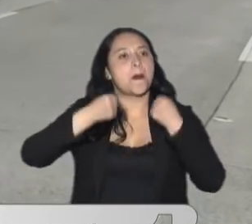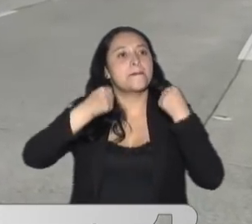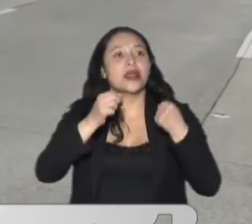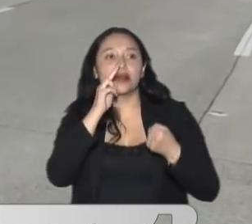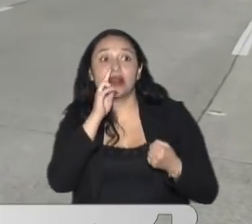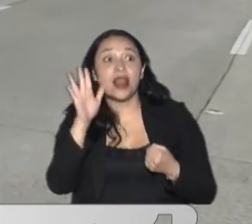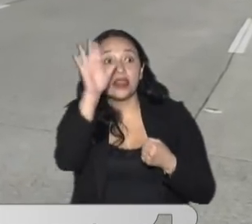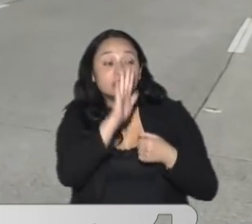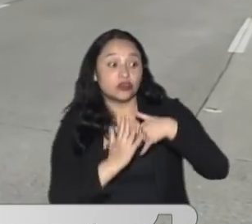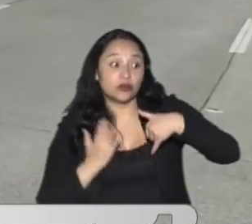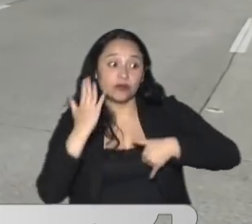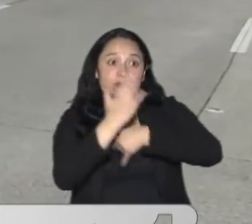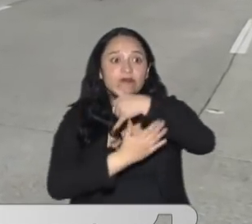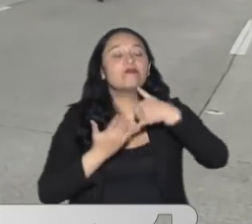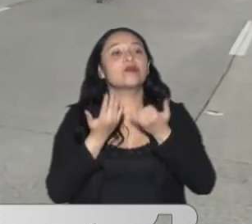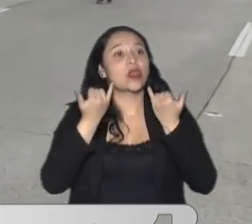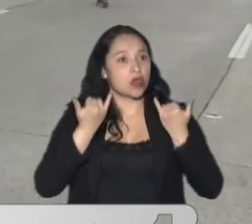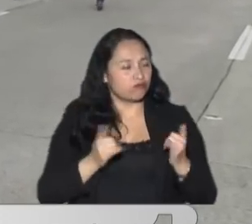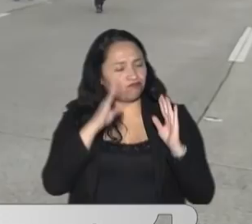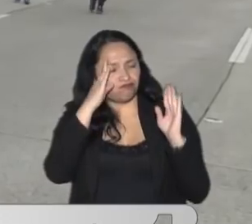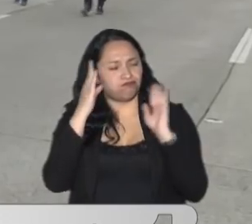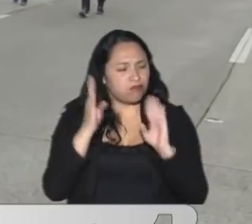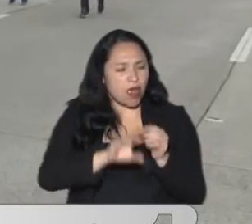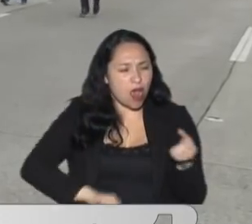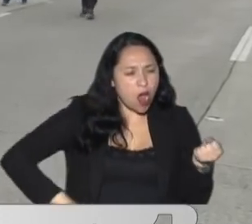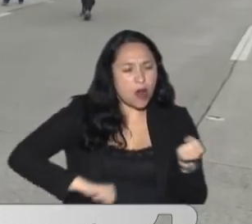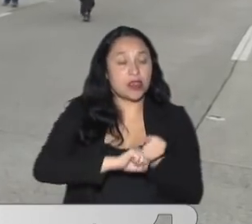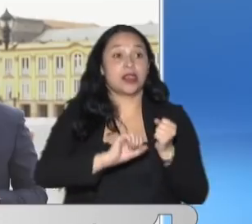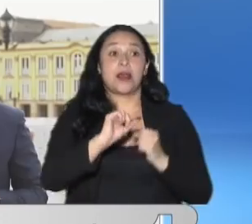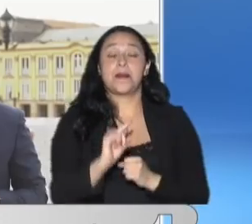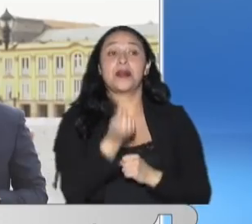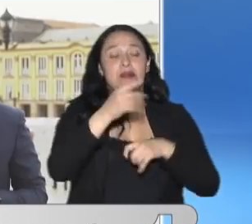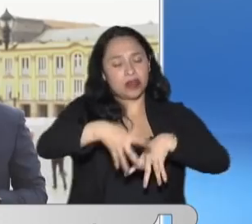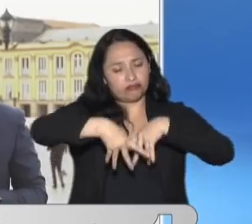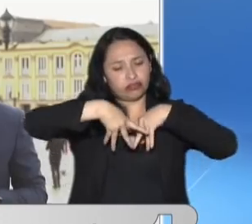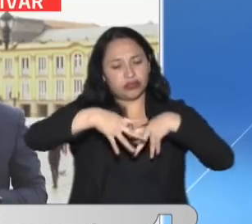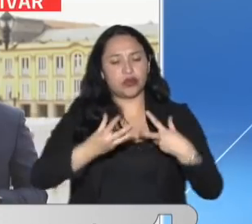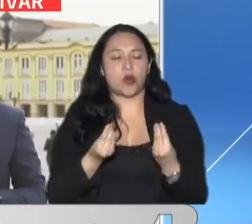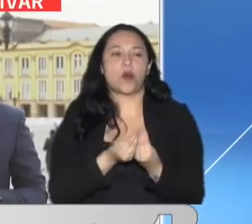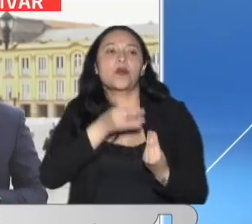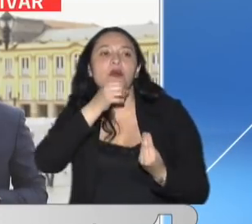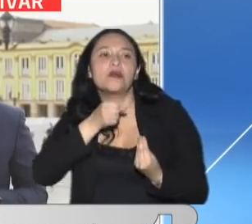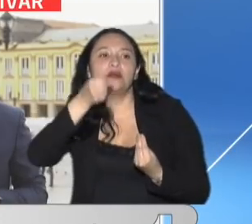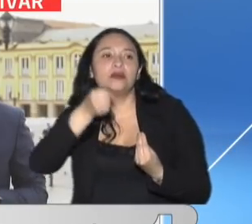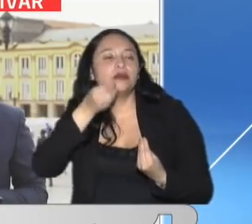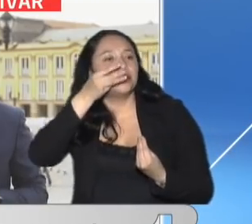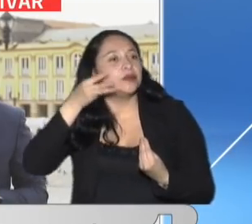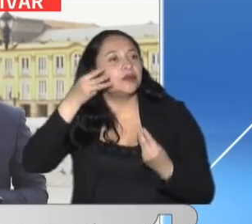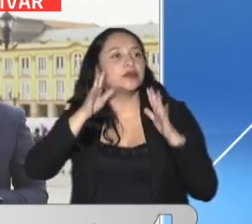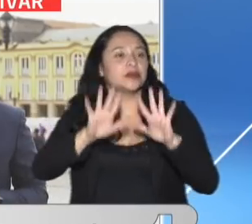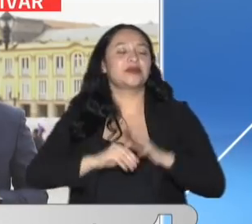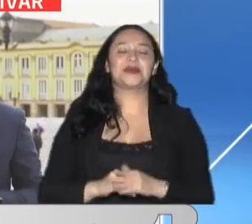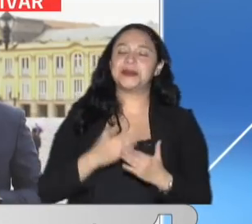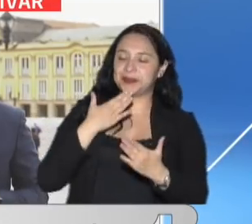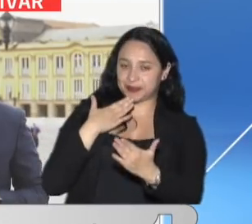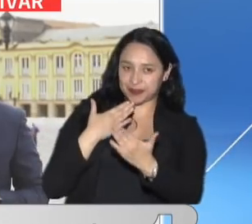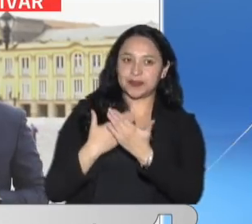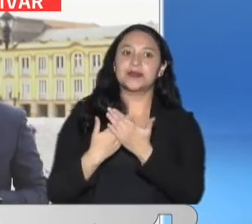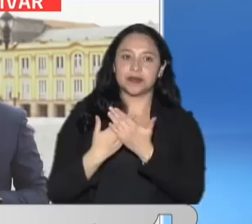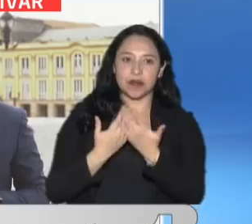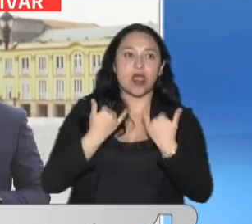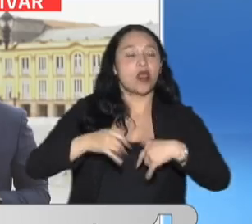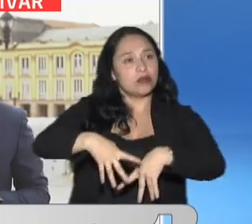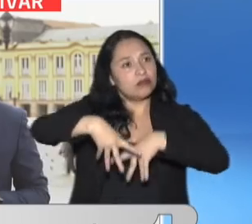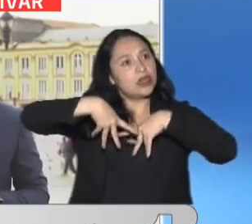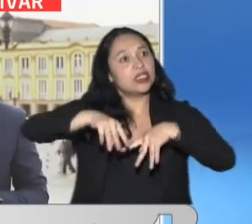atentos y seguiremos acompañándolos en esta primera marcha en Bogotá a la minga indígena. Así es, Natalia, muchísimas gracias. Y la marcha de los